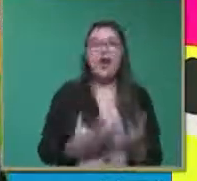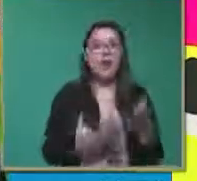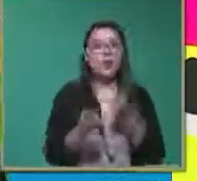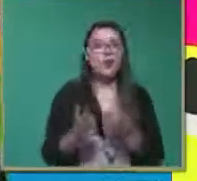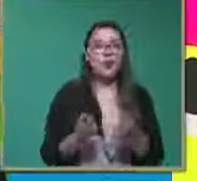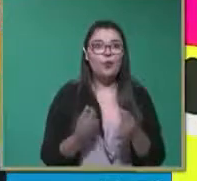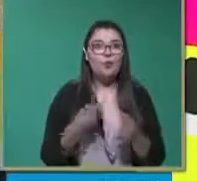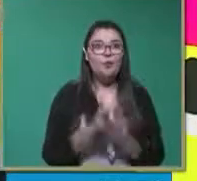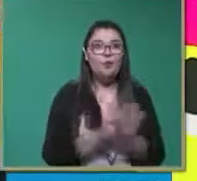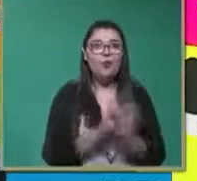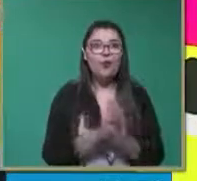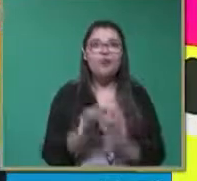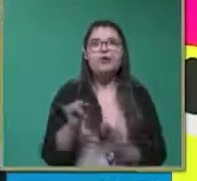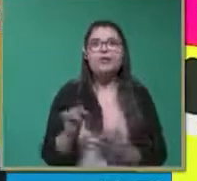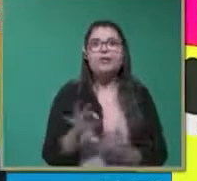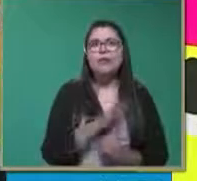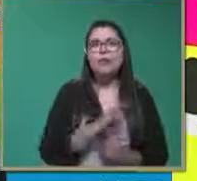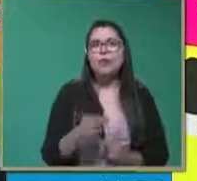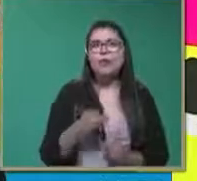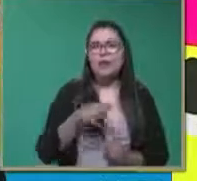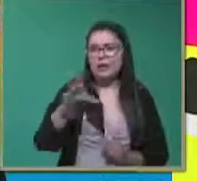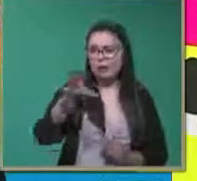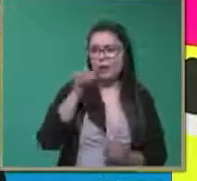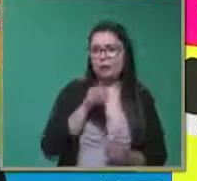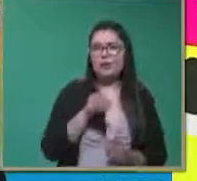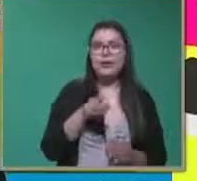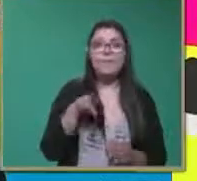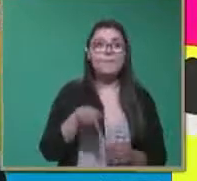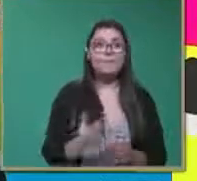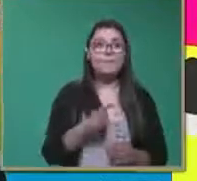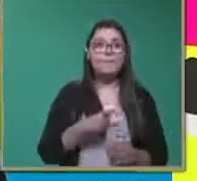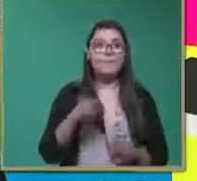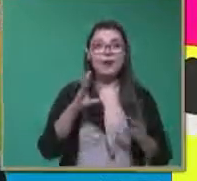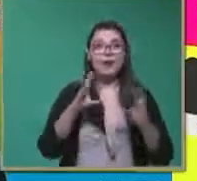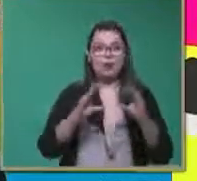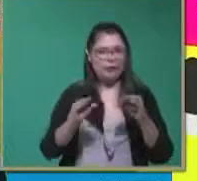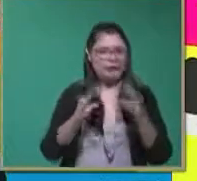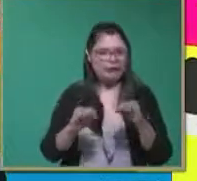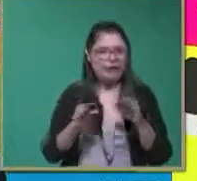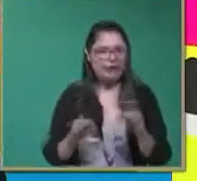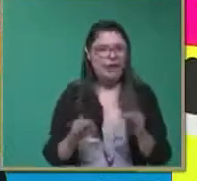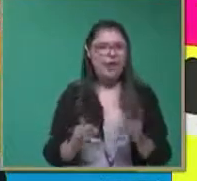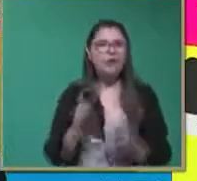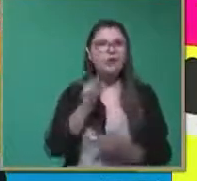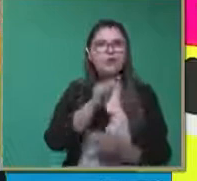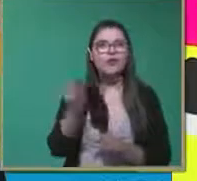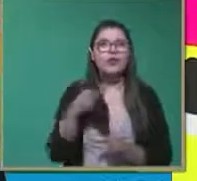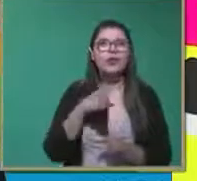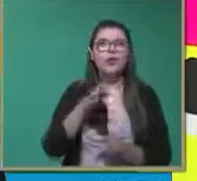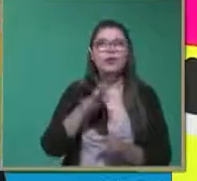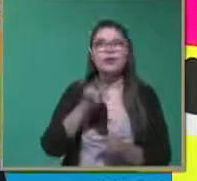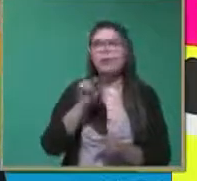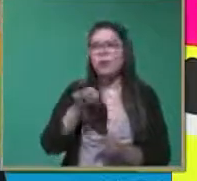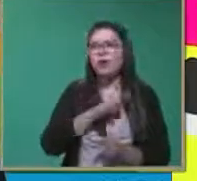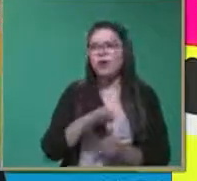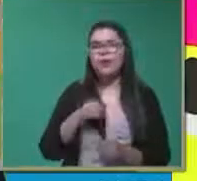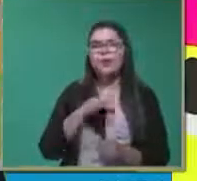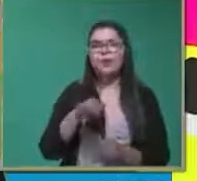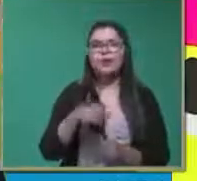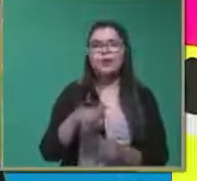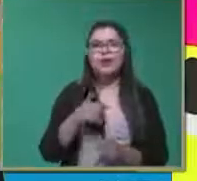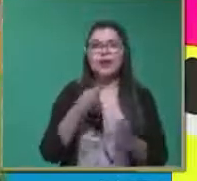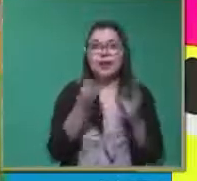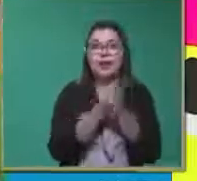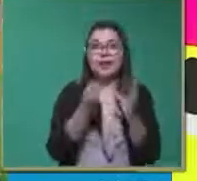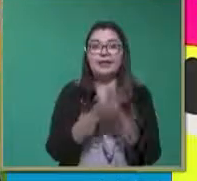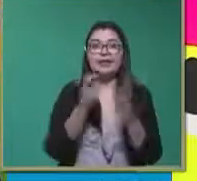magia didáctica, pero para clases, pueden checar ahí en los buscadores clases de magia, pero yo lo que hago es hacer